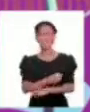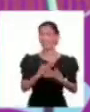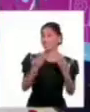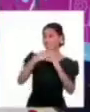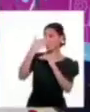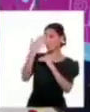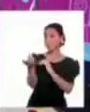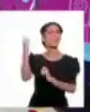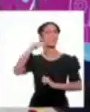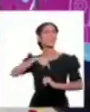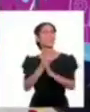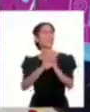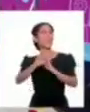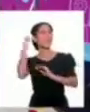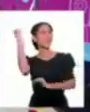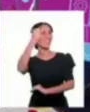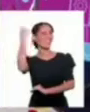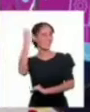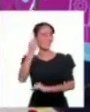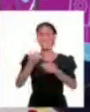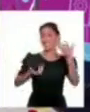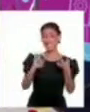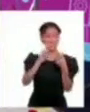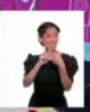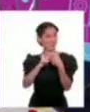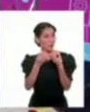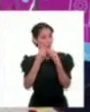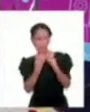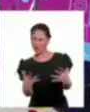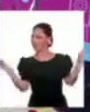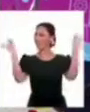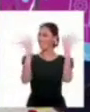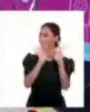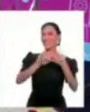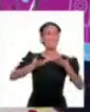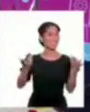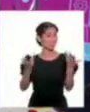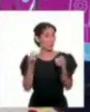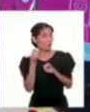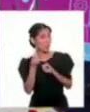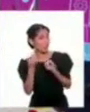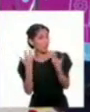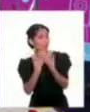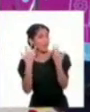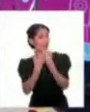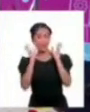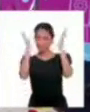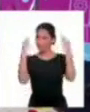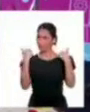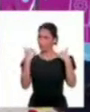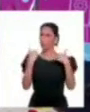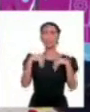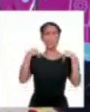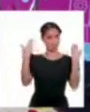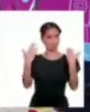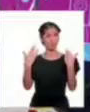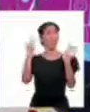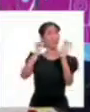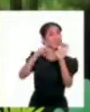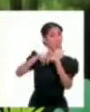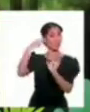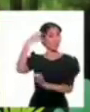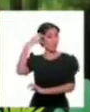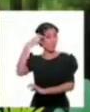y luego vinieron otros logros. Y uno de ellos sumamente importante porque implicaba que la mujer participe en la vida política del